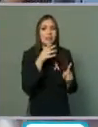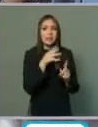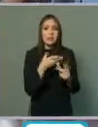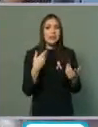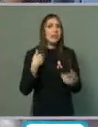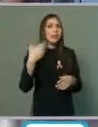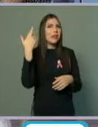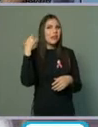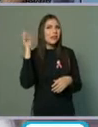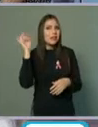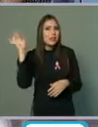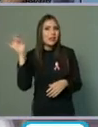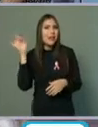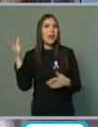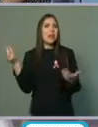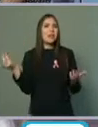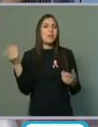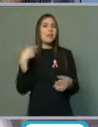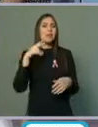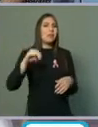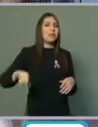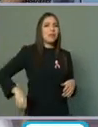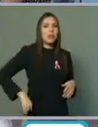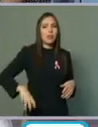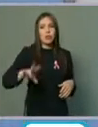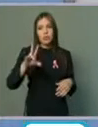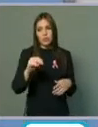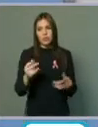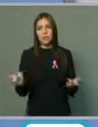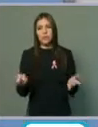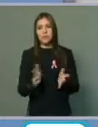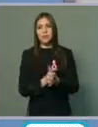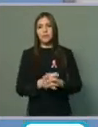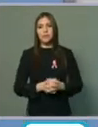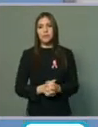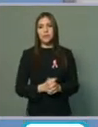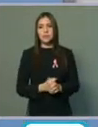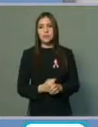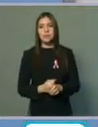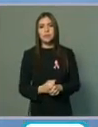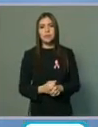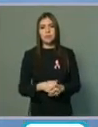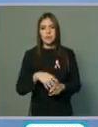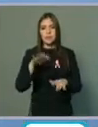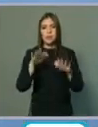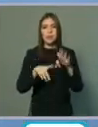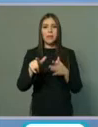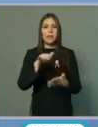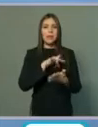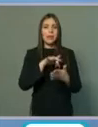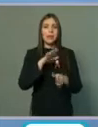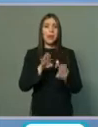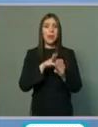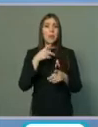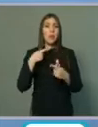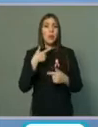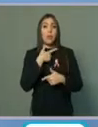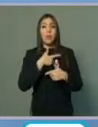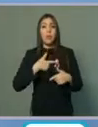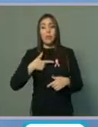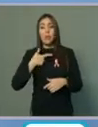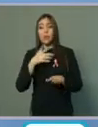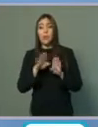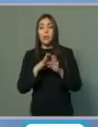escuchado, pero pues como que me dio poco interés el llevarlo, ¿no? Totalmente, ¿no? Yo creo que la literatura a veces no la vemos como una aventura, pero sí lo es.